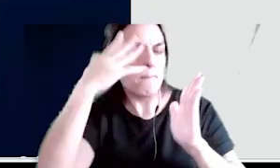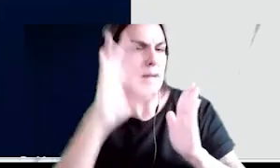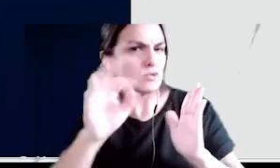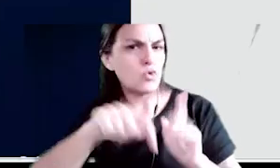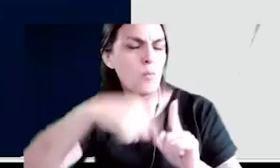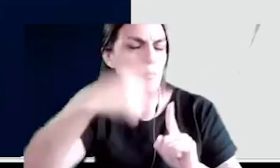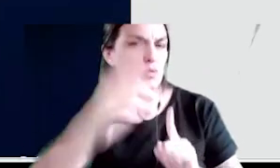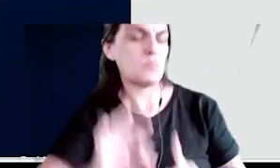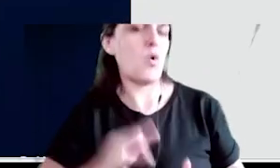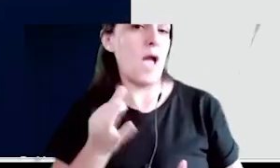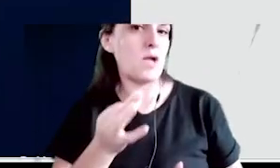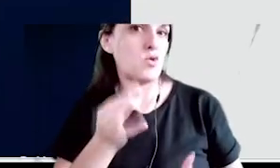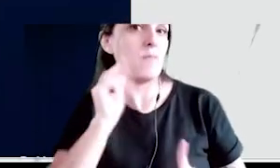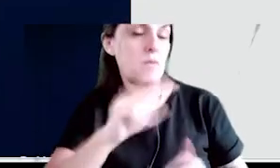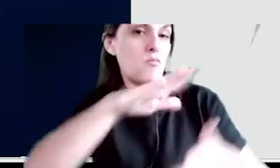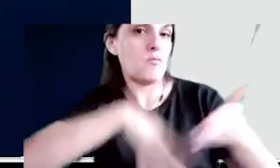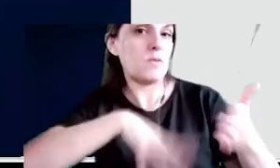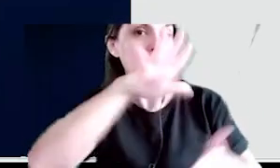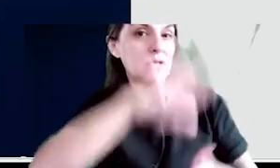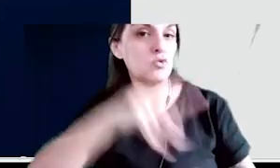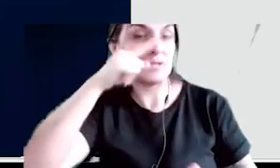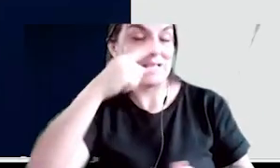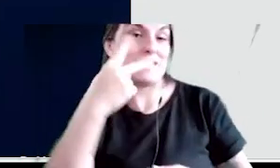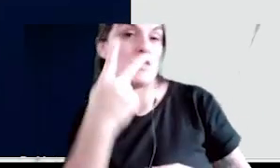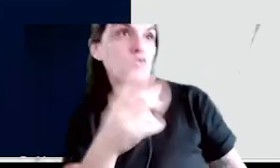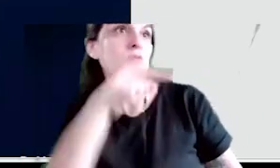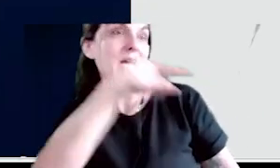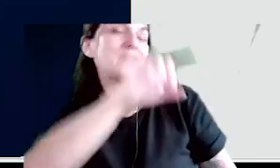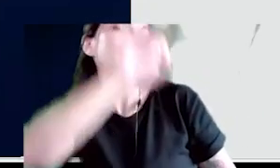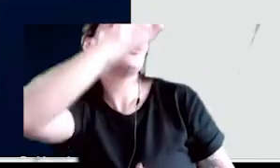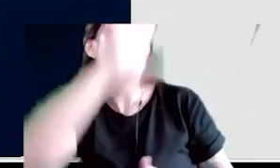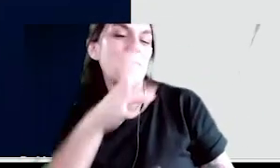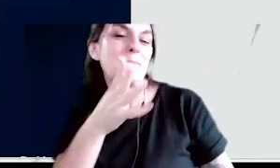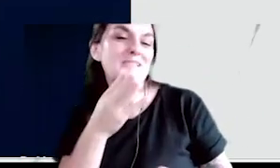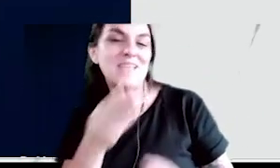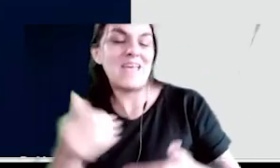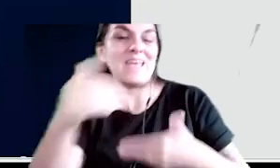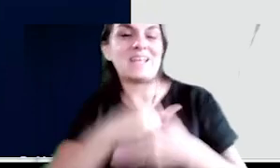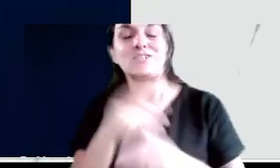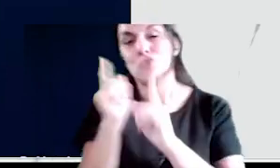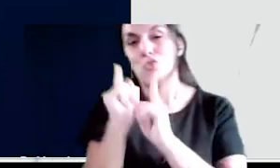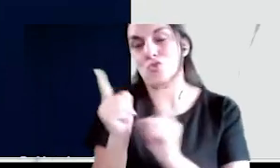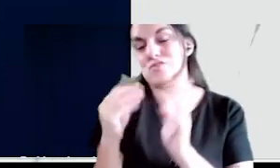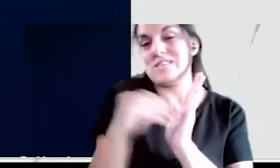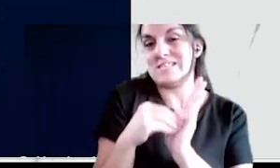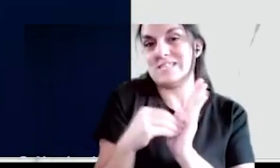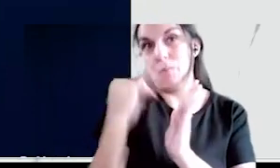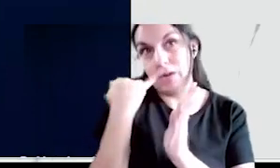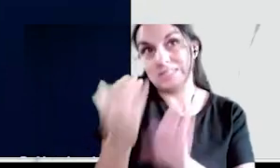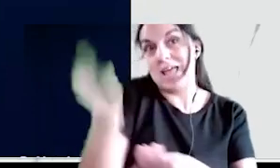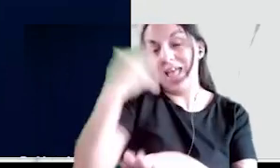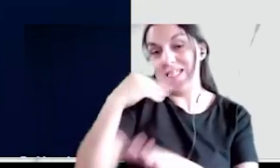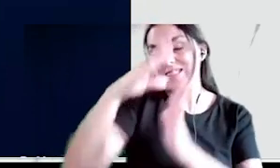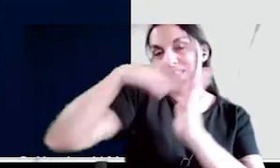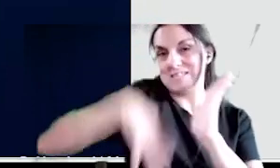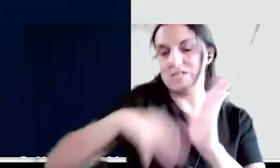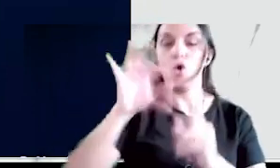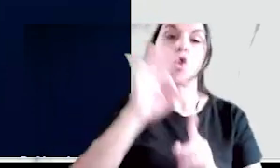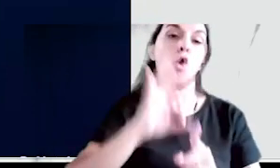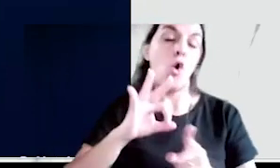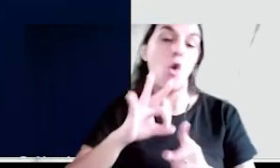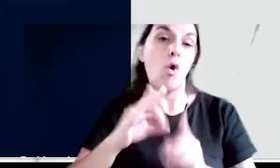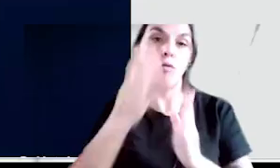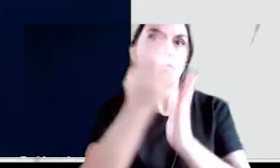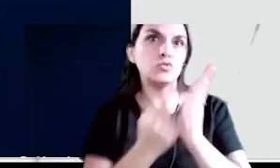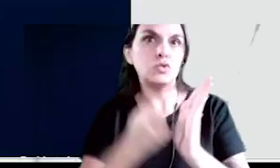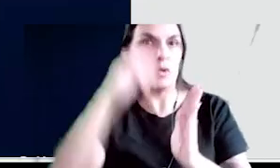del formulario 572, cargar únicamente los ingresos por docencia? ¿O por haber cargado deducciones mensualmente